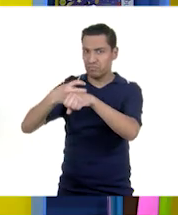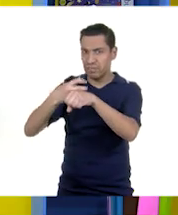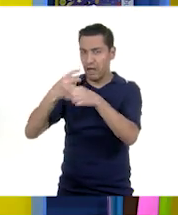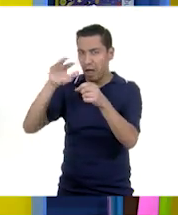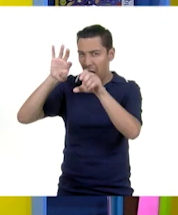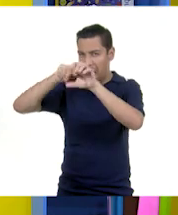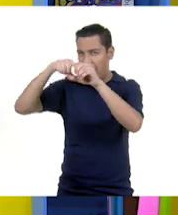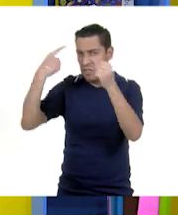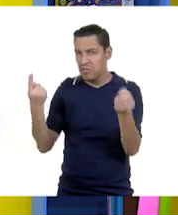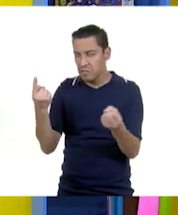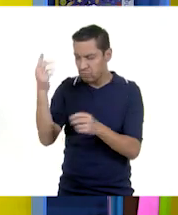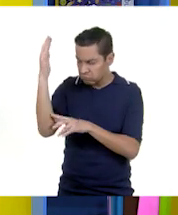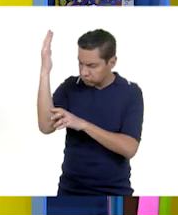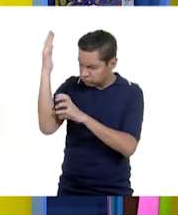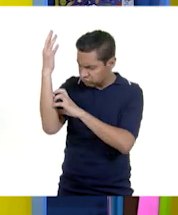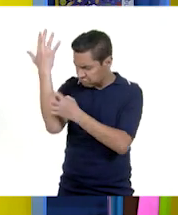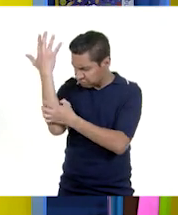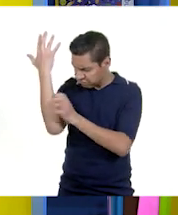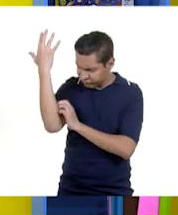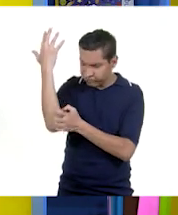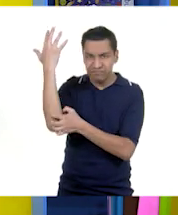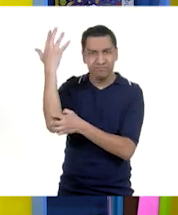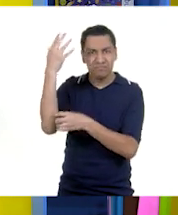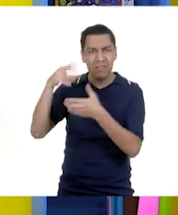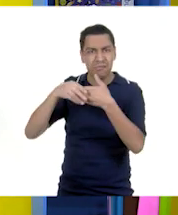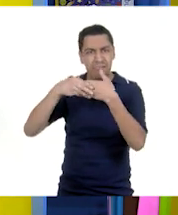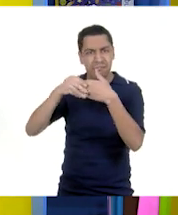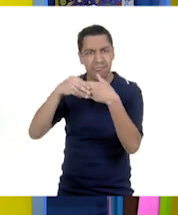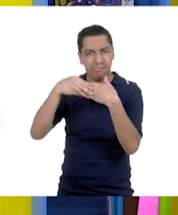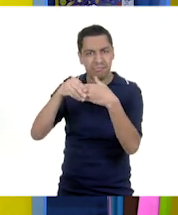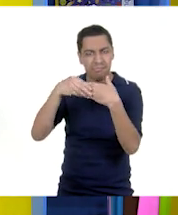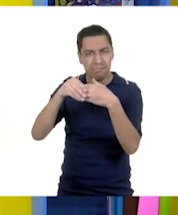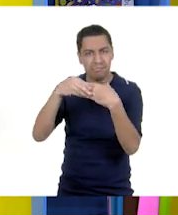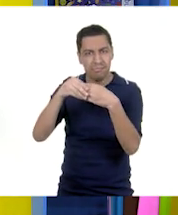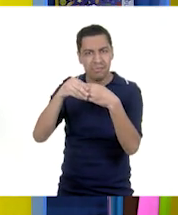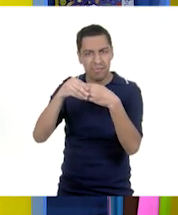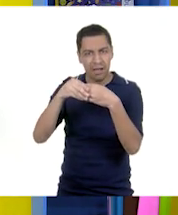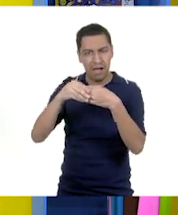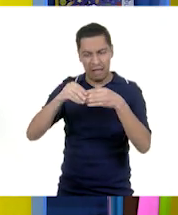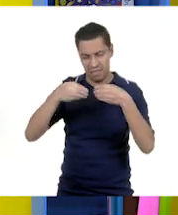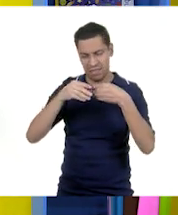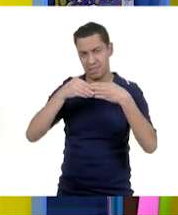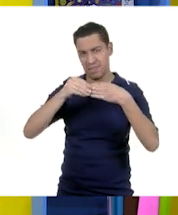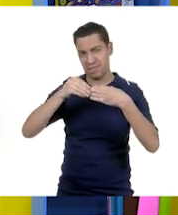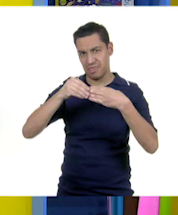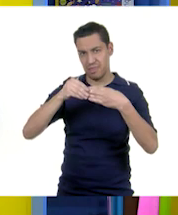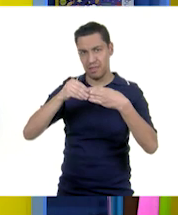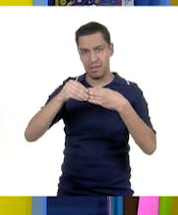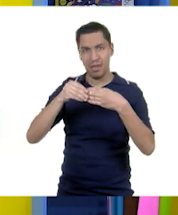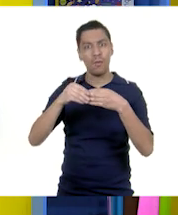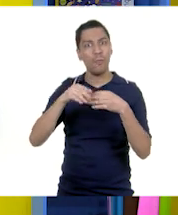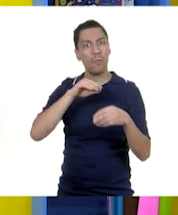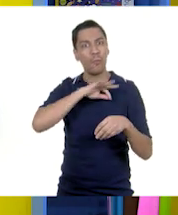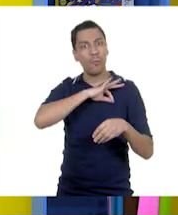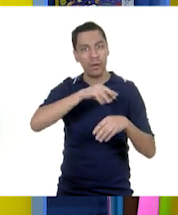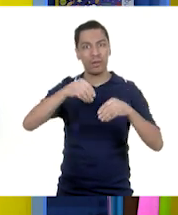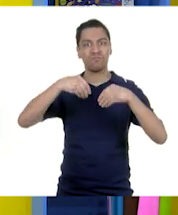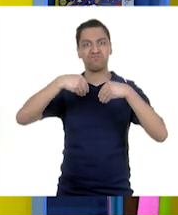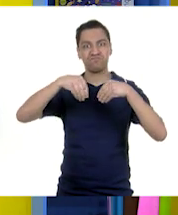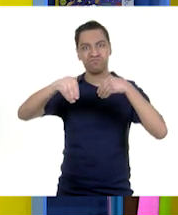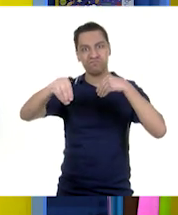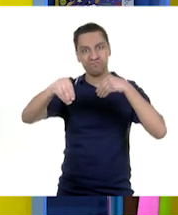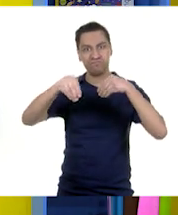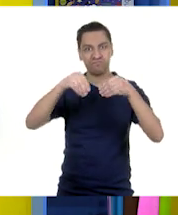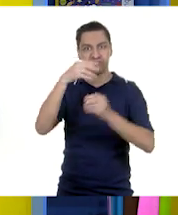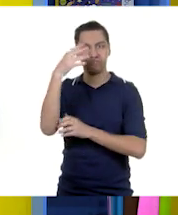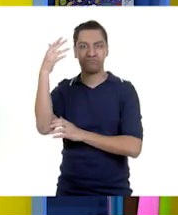dentro tiene una cierta flexibilidad. Es un tejido que le permite moverse de